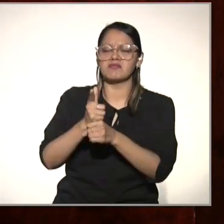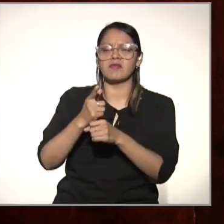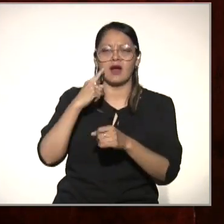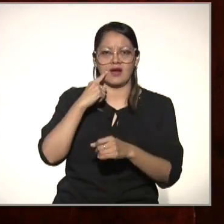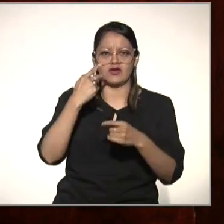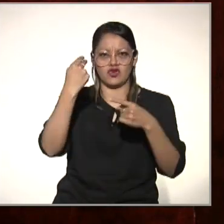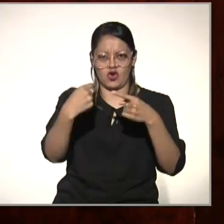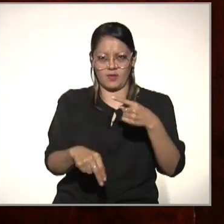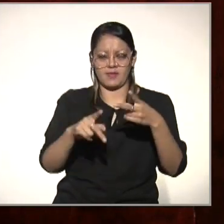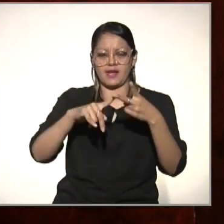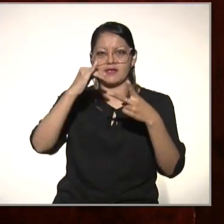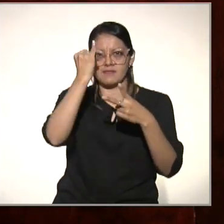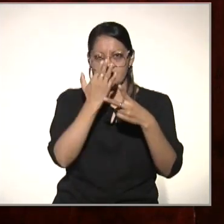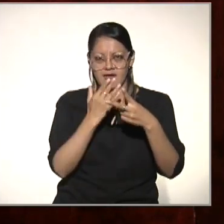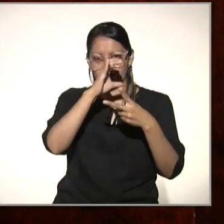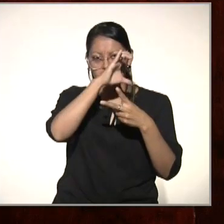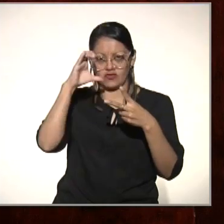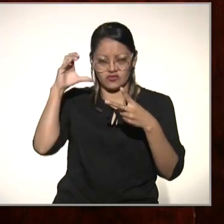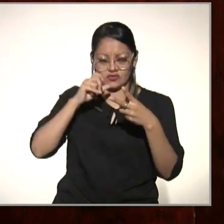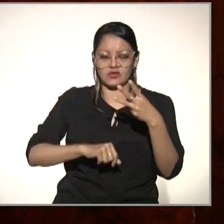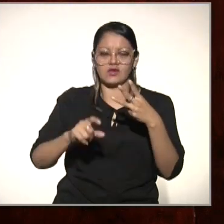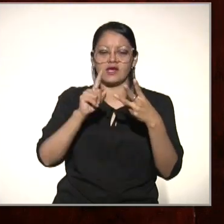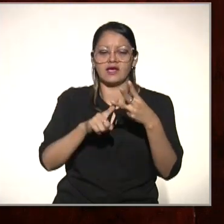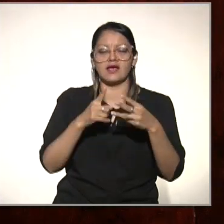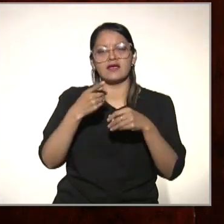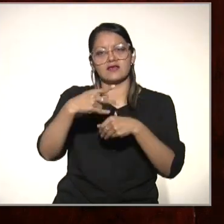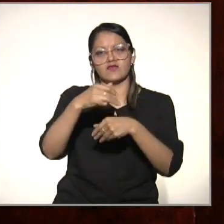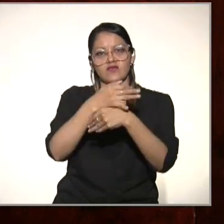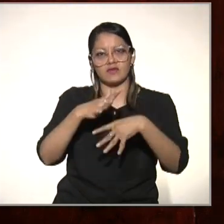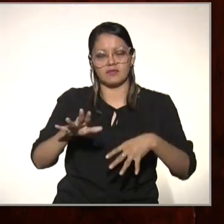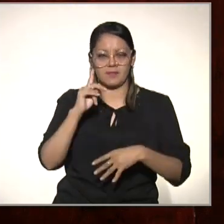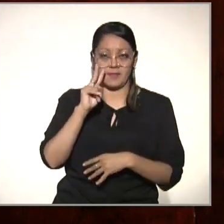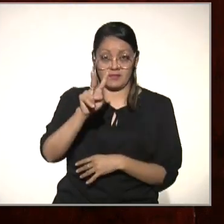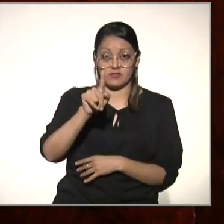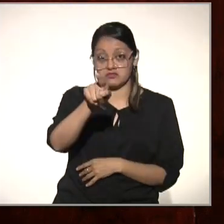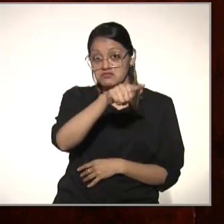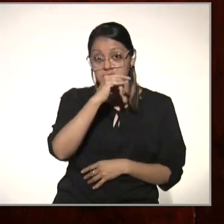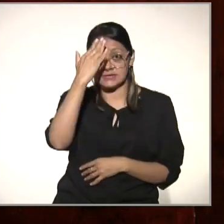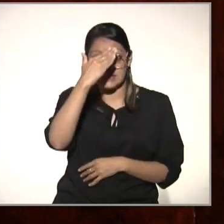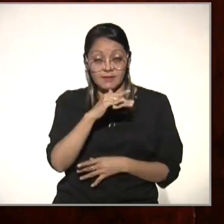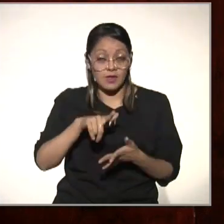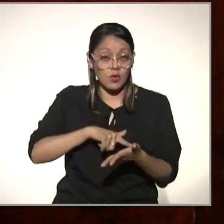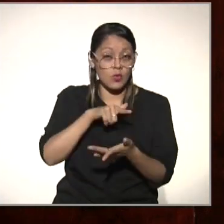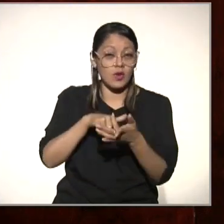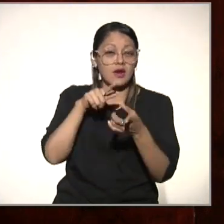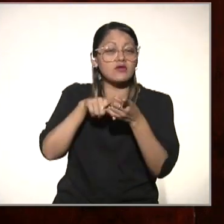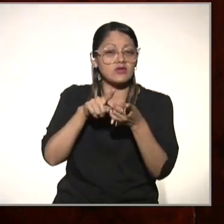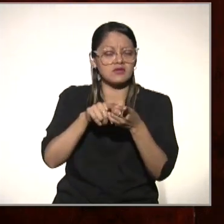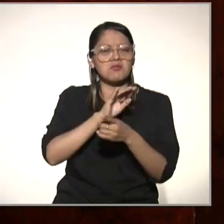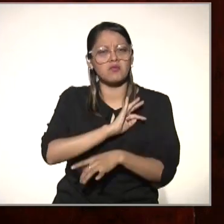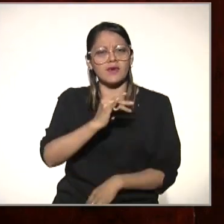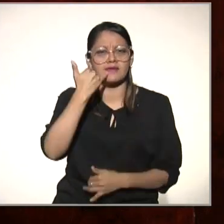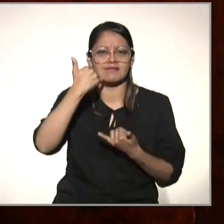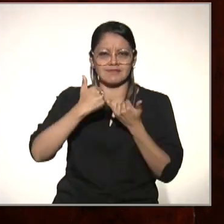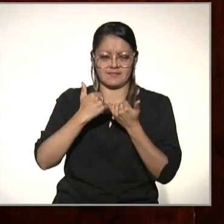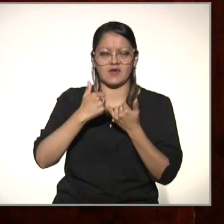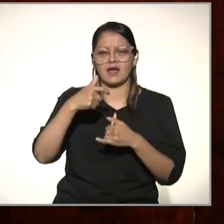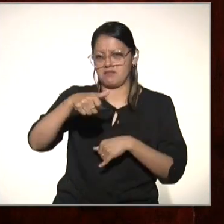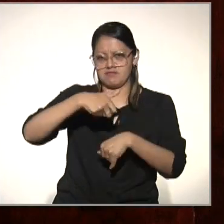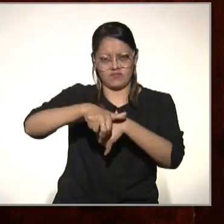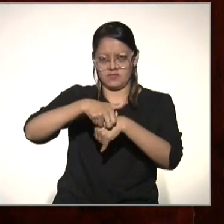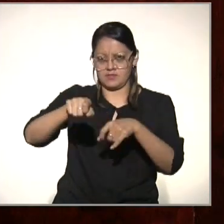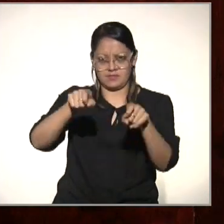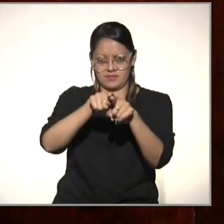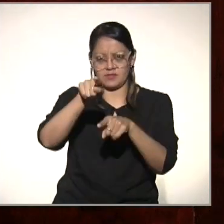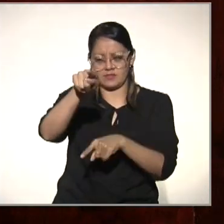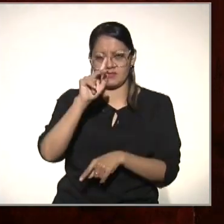nombre, datos y la foto de las personas que a continuación voy a mencionarles. Por si saben algo de su ubicación o paradero, puedan llamar a los números que igual